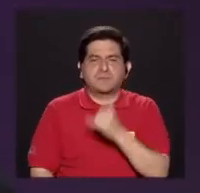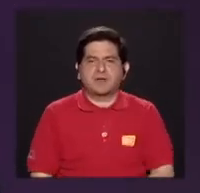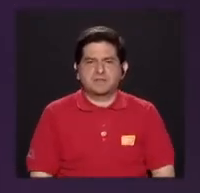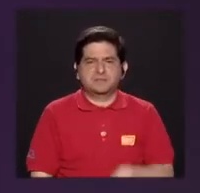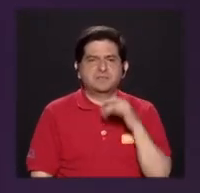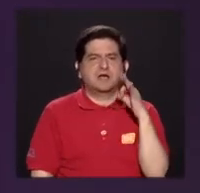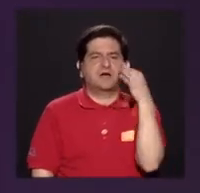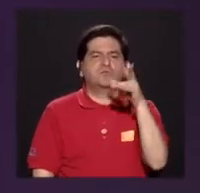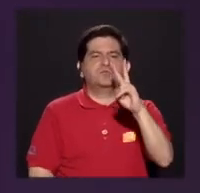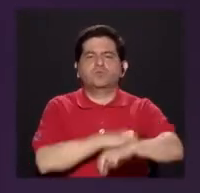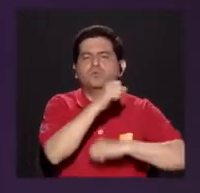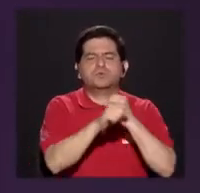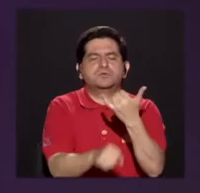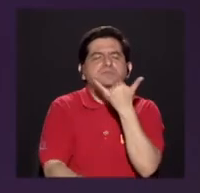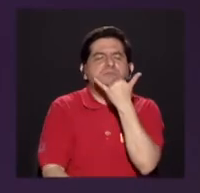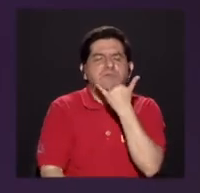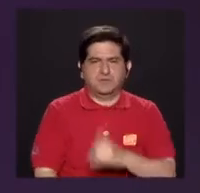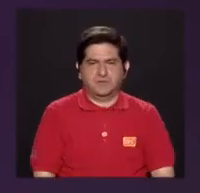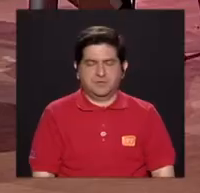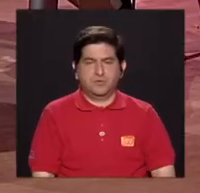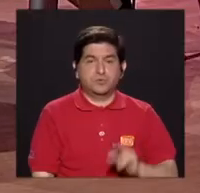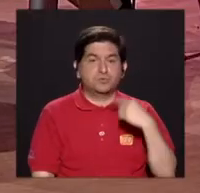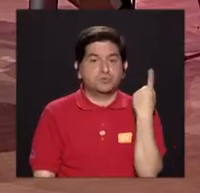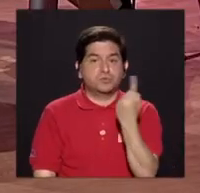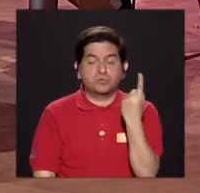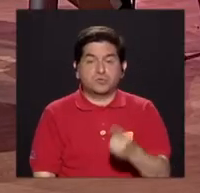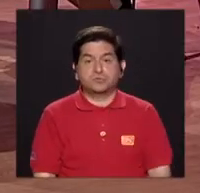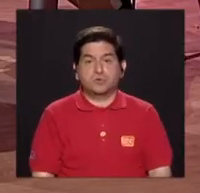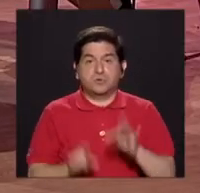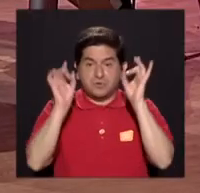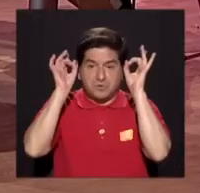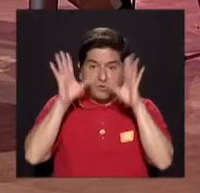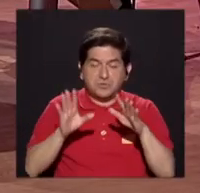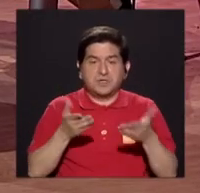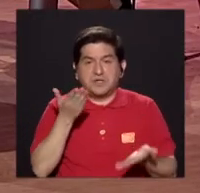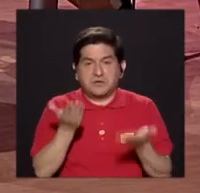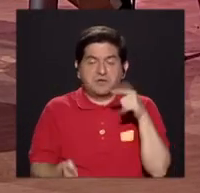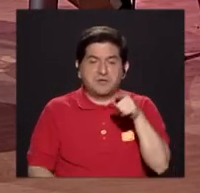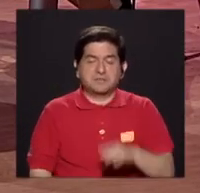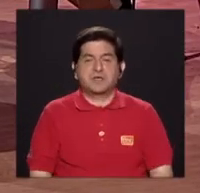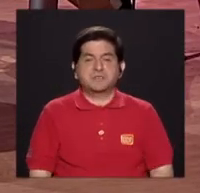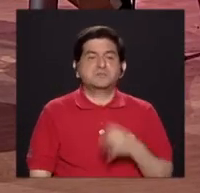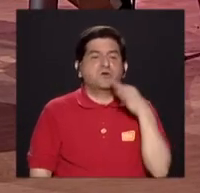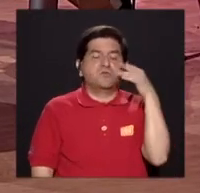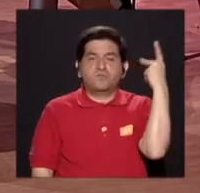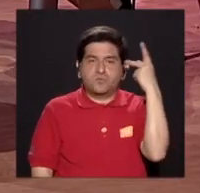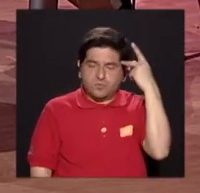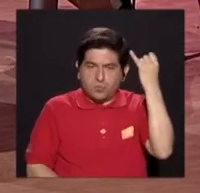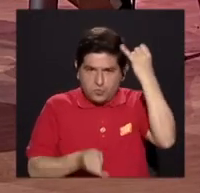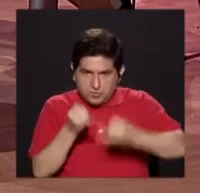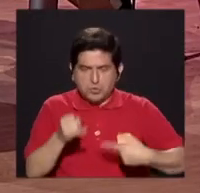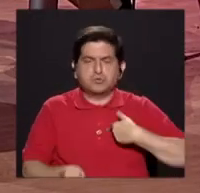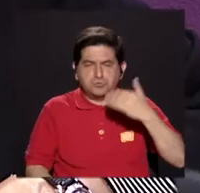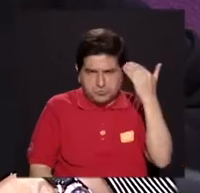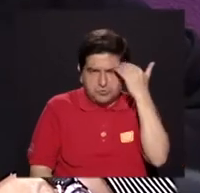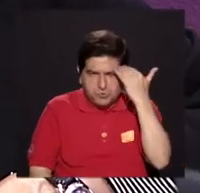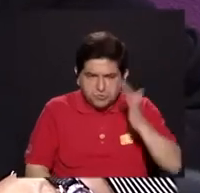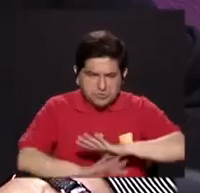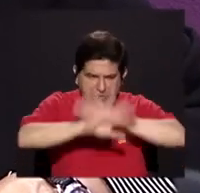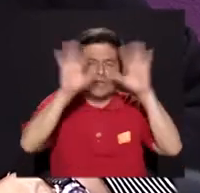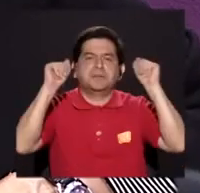espera los próximos 2 años? No solo eso, es terrible y probablemente hasta ahí llegó tu futuro político, eso yo lo tengo absolutamente